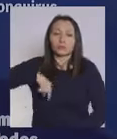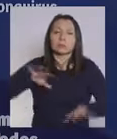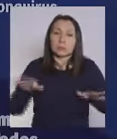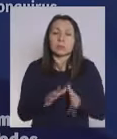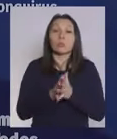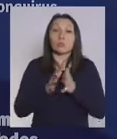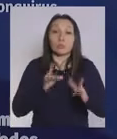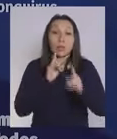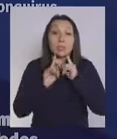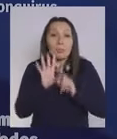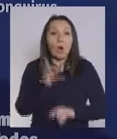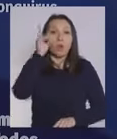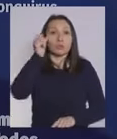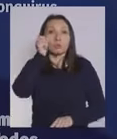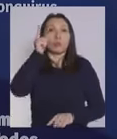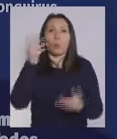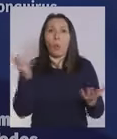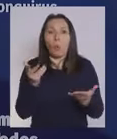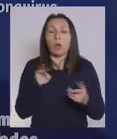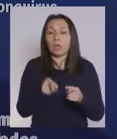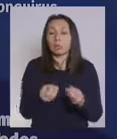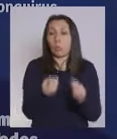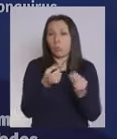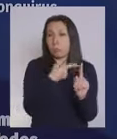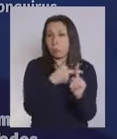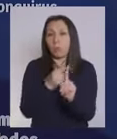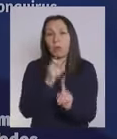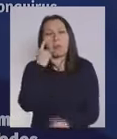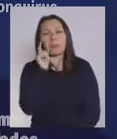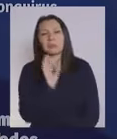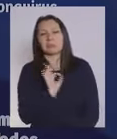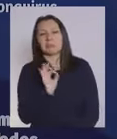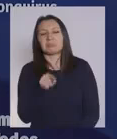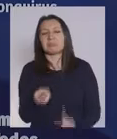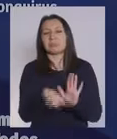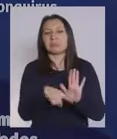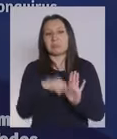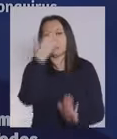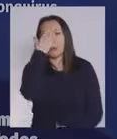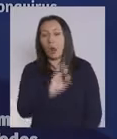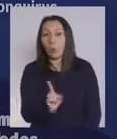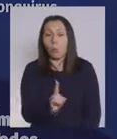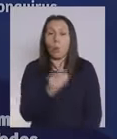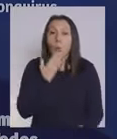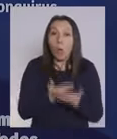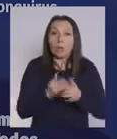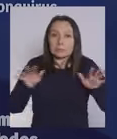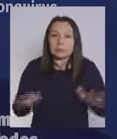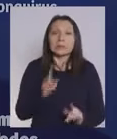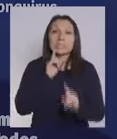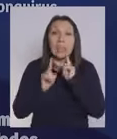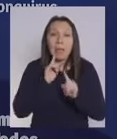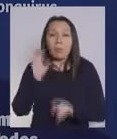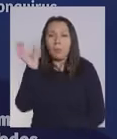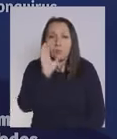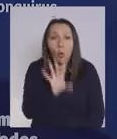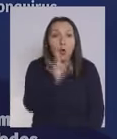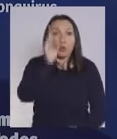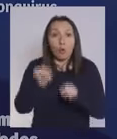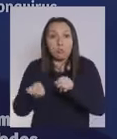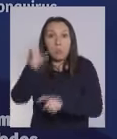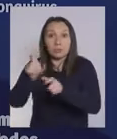haciendo muchos exámenes. Y eso es muy positivo, no hay que mirarlo como algo negativo. Y cuando uno hace exámenes y detecta a las